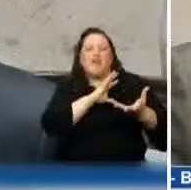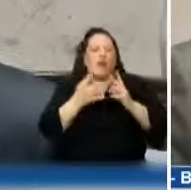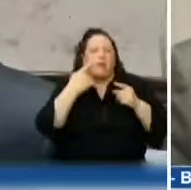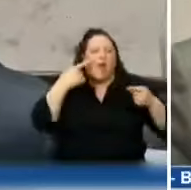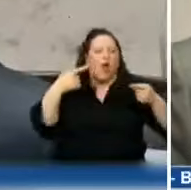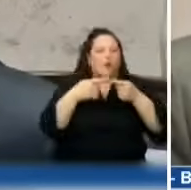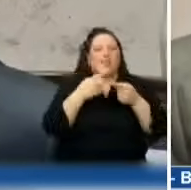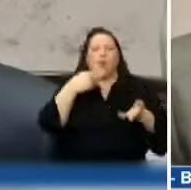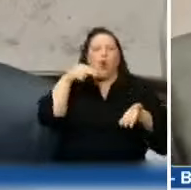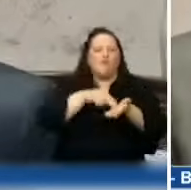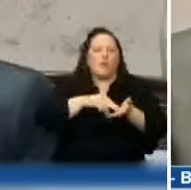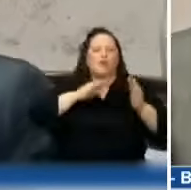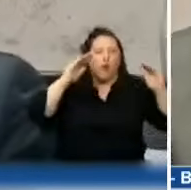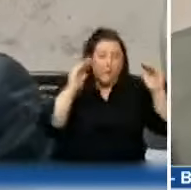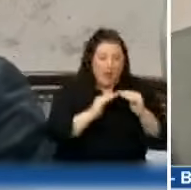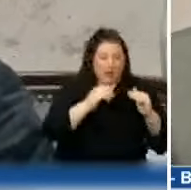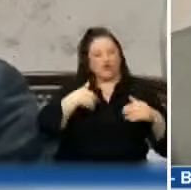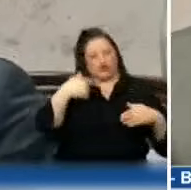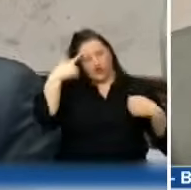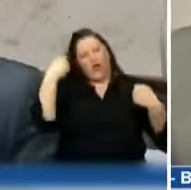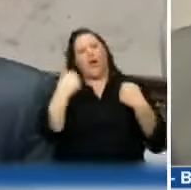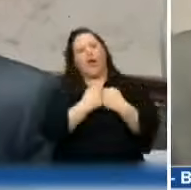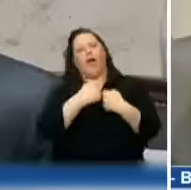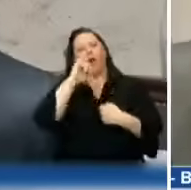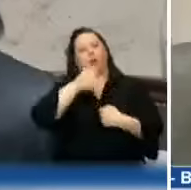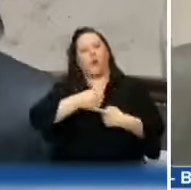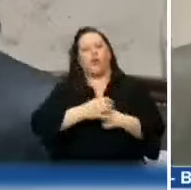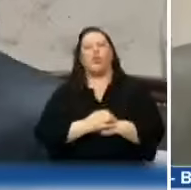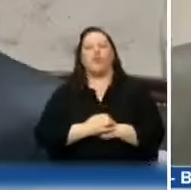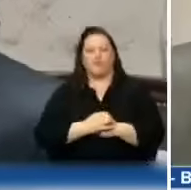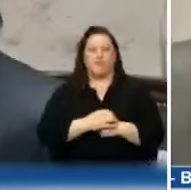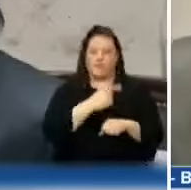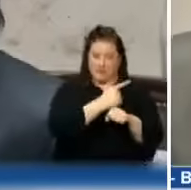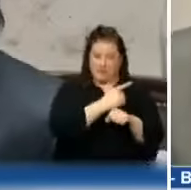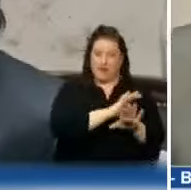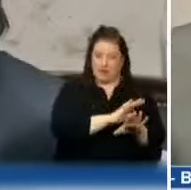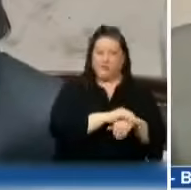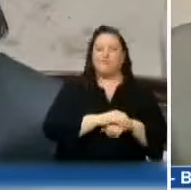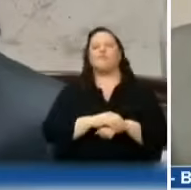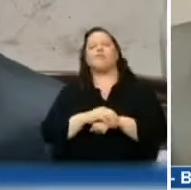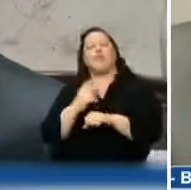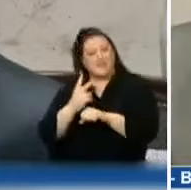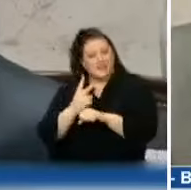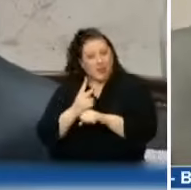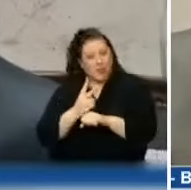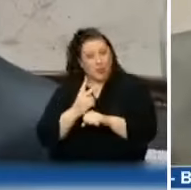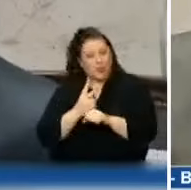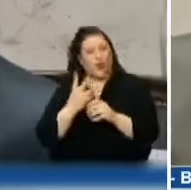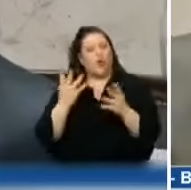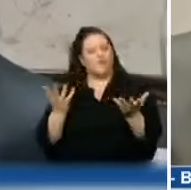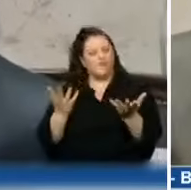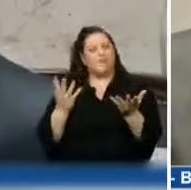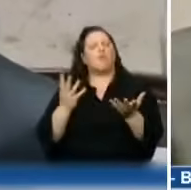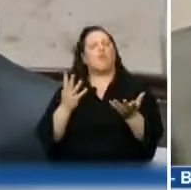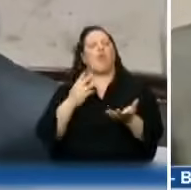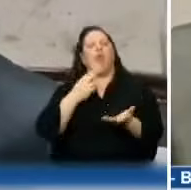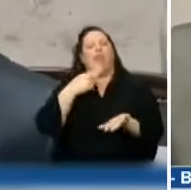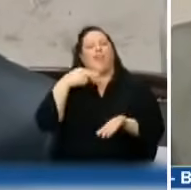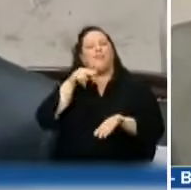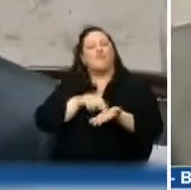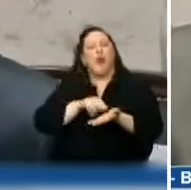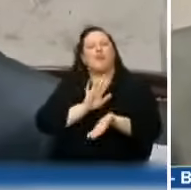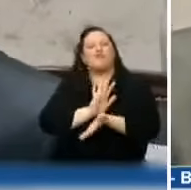menos, Dani, de 1.770.000 pesos. Esto es, desde ahora hasta diciembre, no pagan ganancias ninguno de los